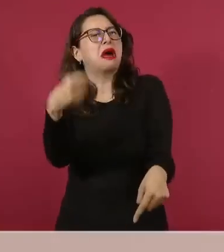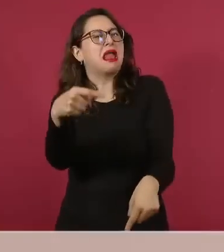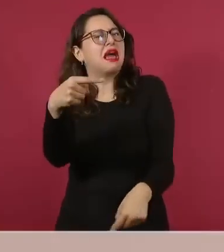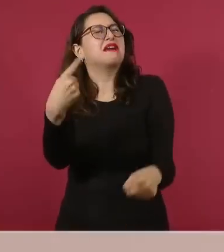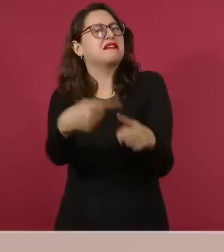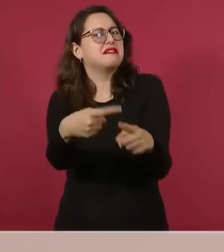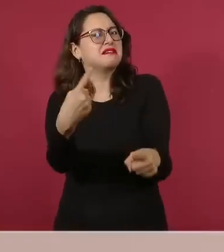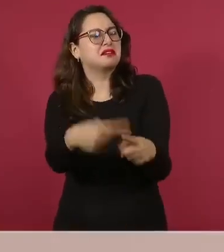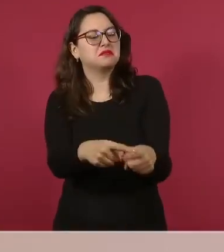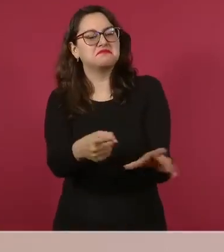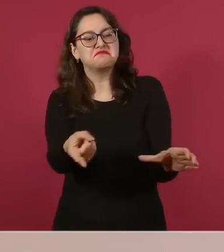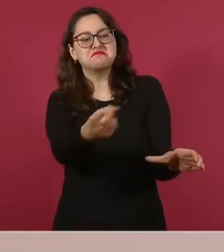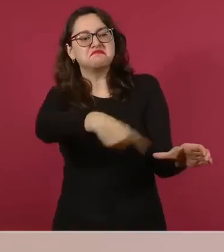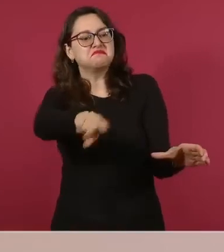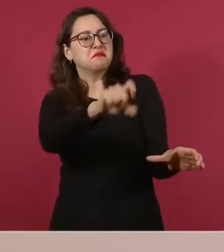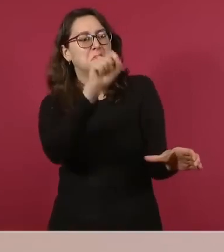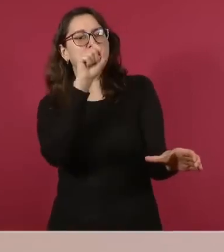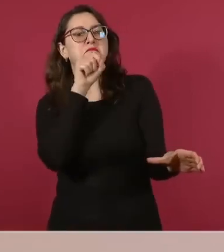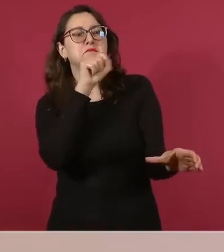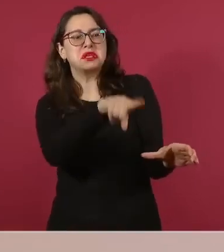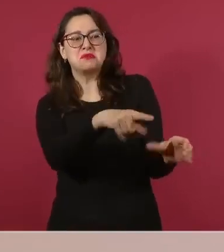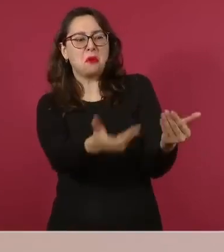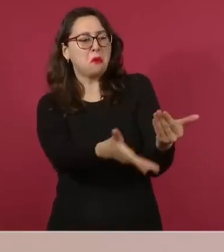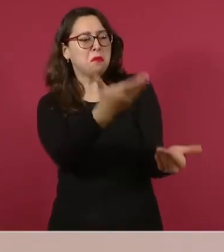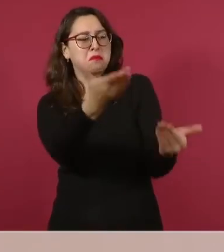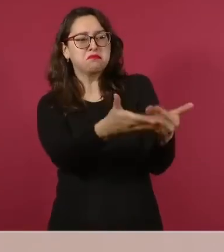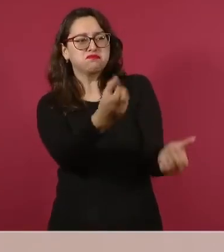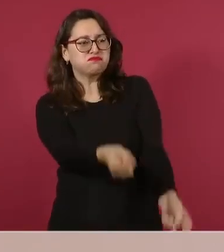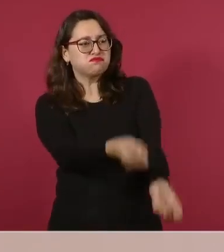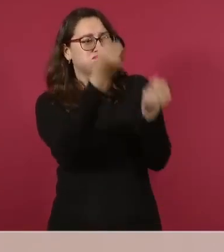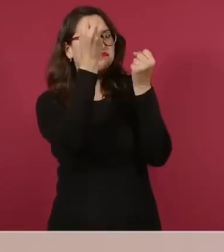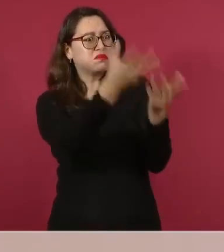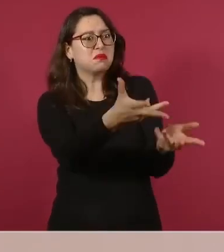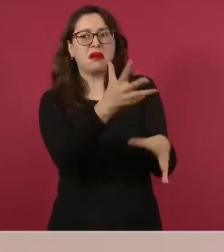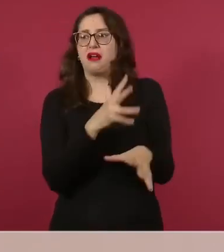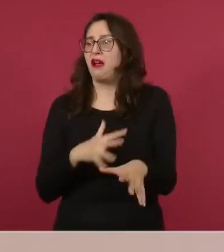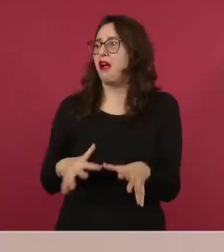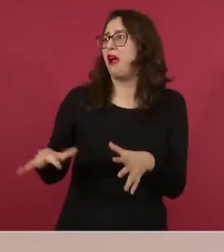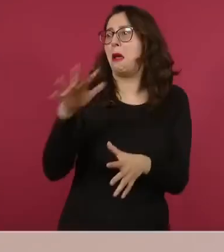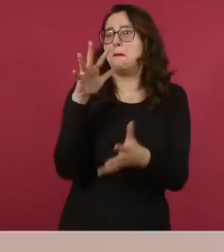minoría, no al pueblo ni a la nación.